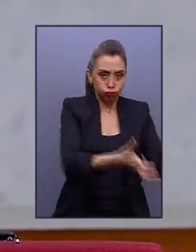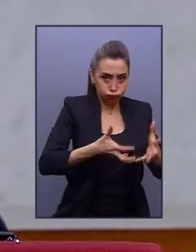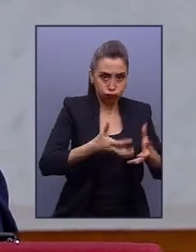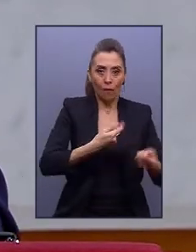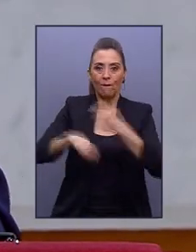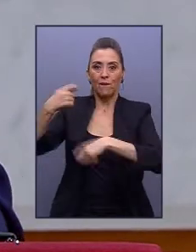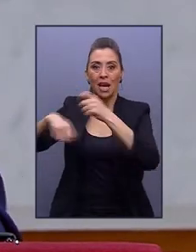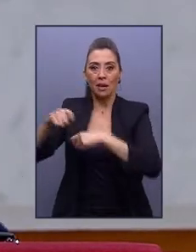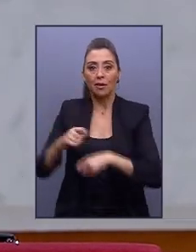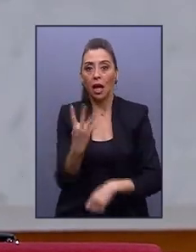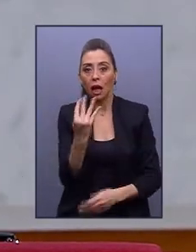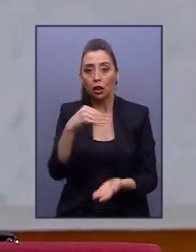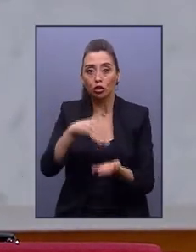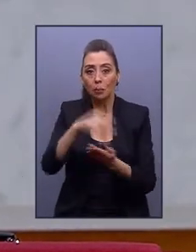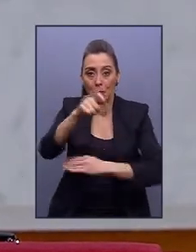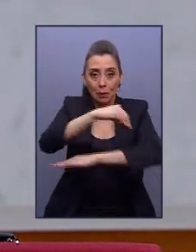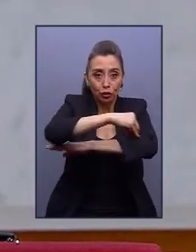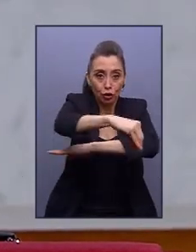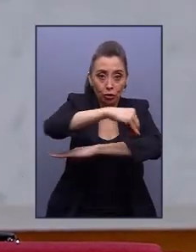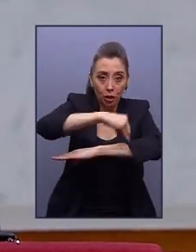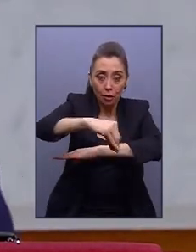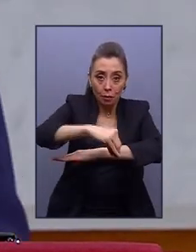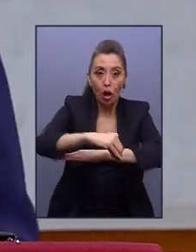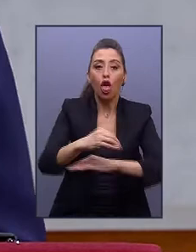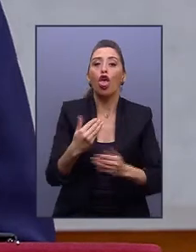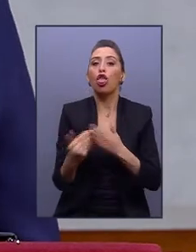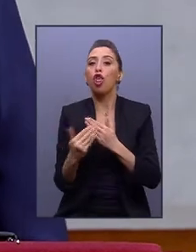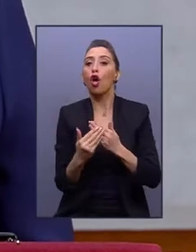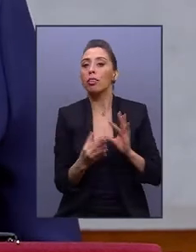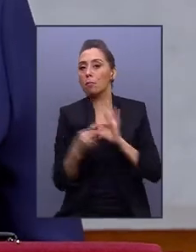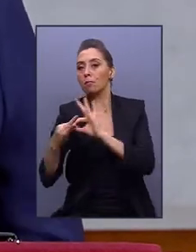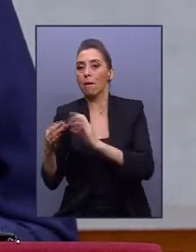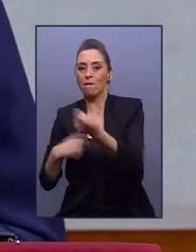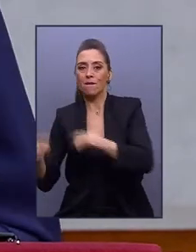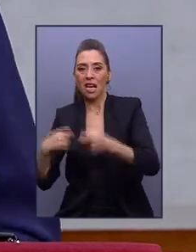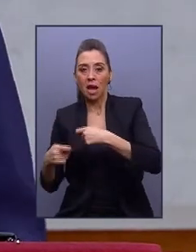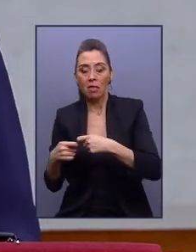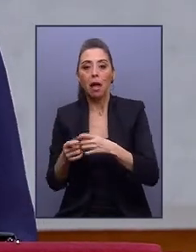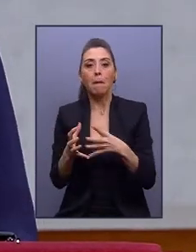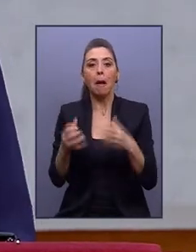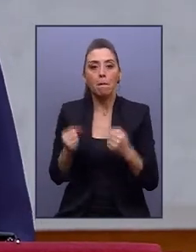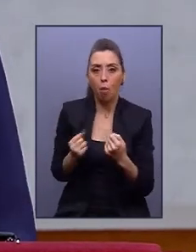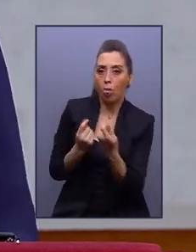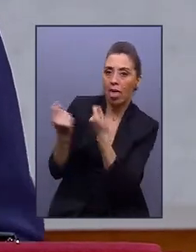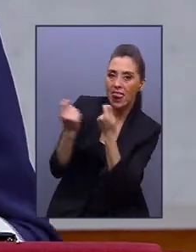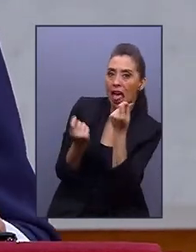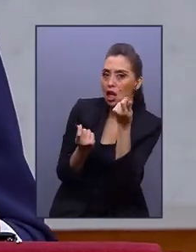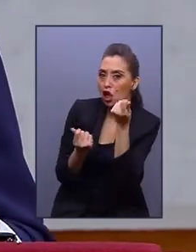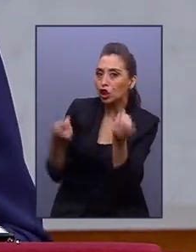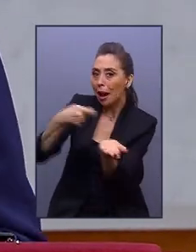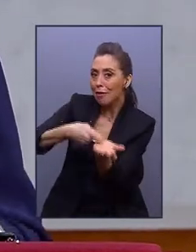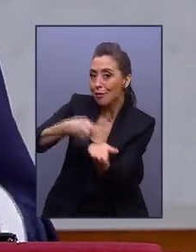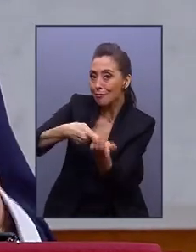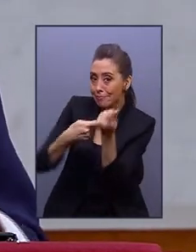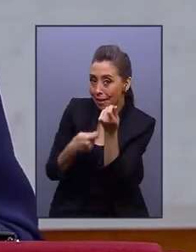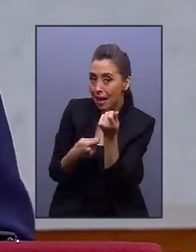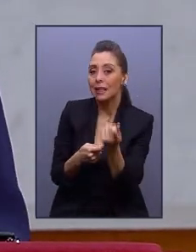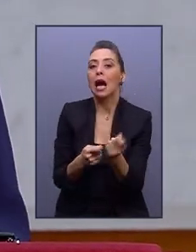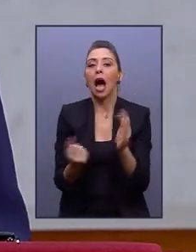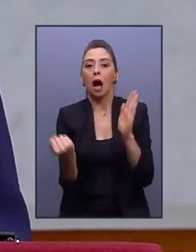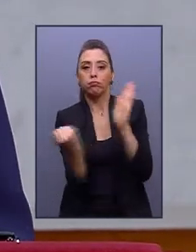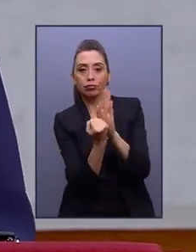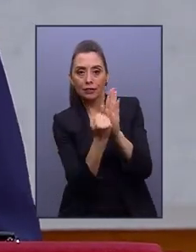ya 14.000 productores acceden a canales de comercialización más estables, con más capacidad de negociación, incluyendo